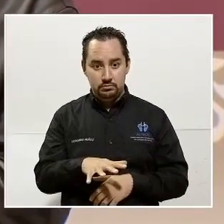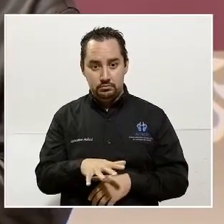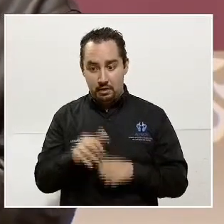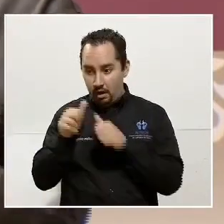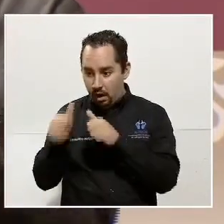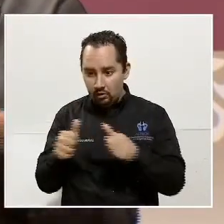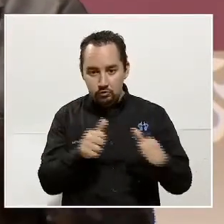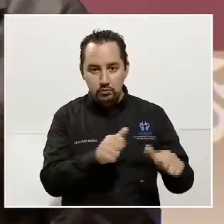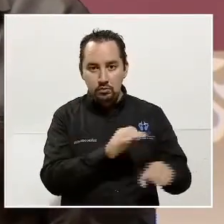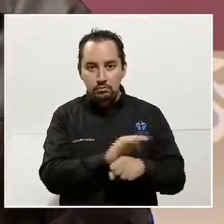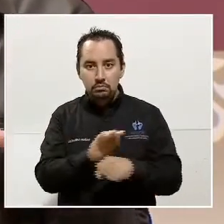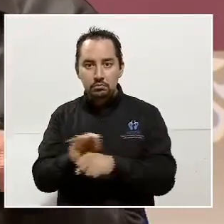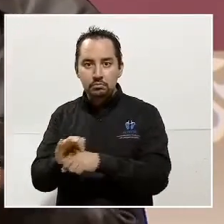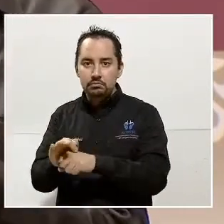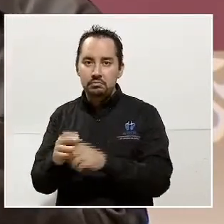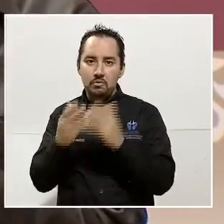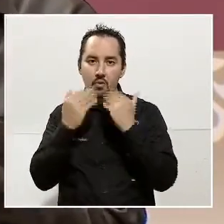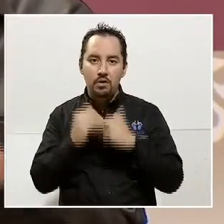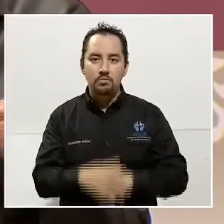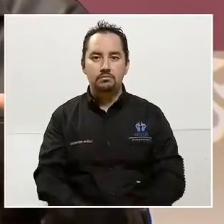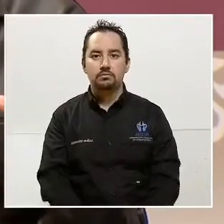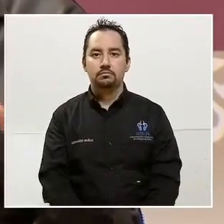Se puede decir que